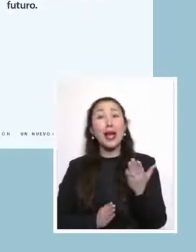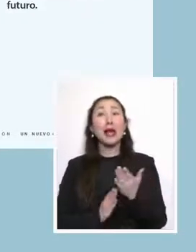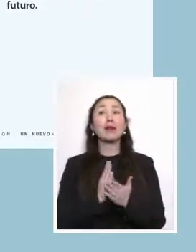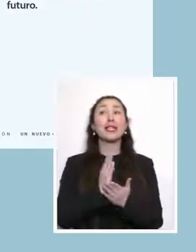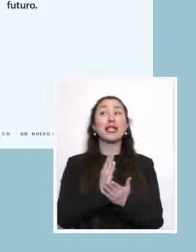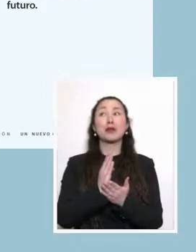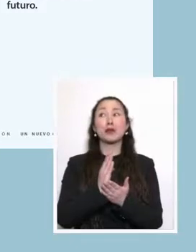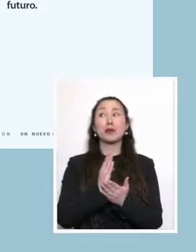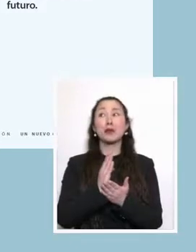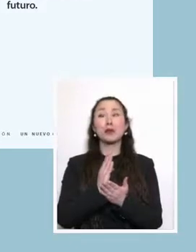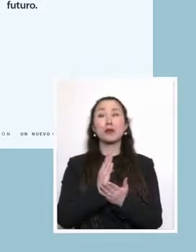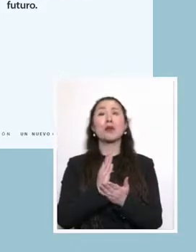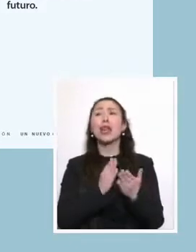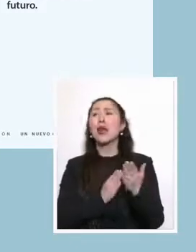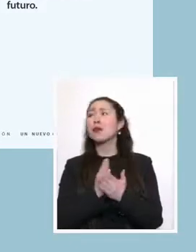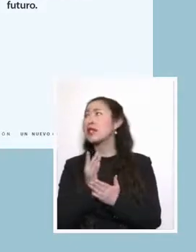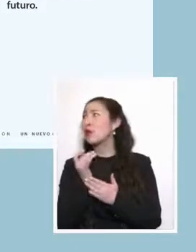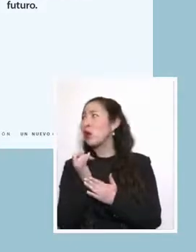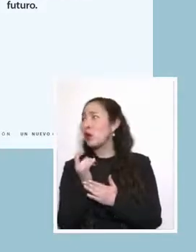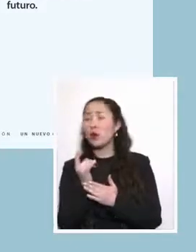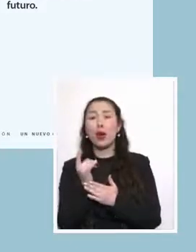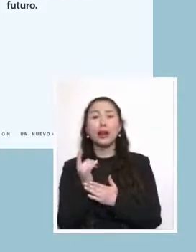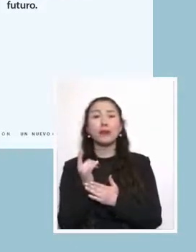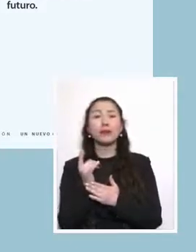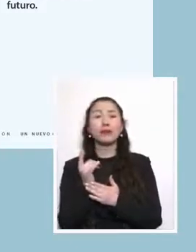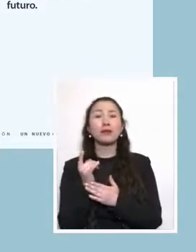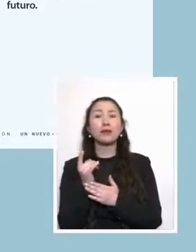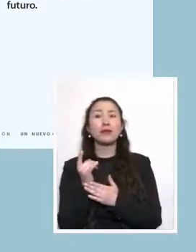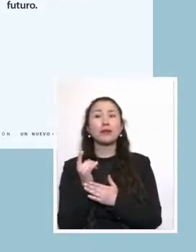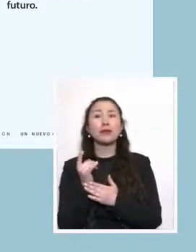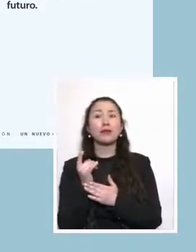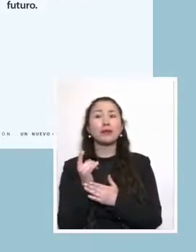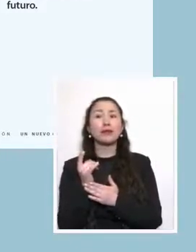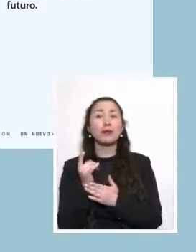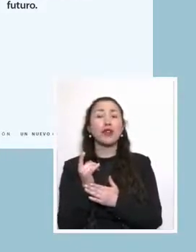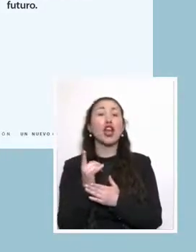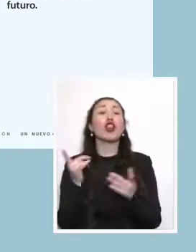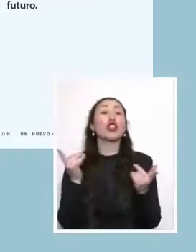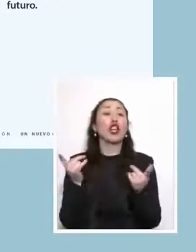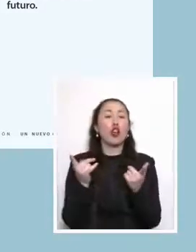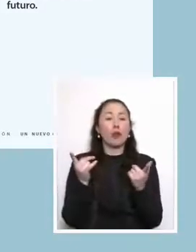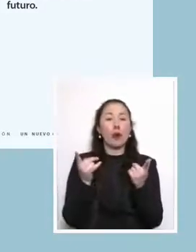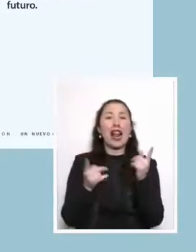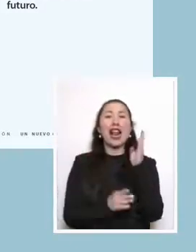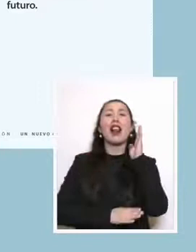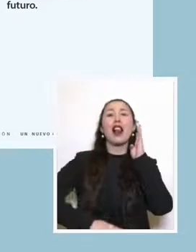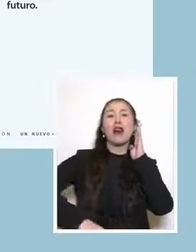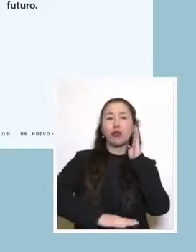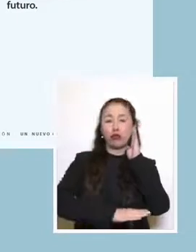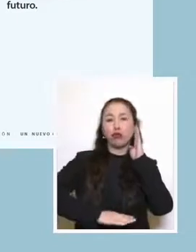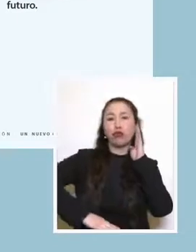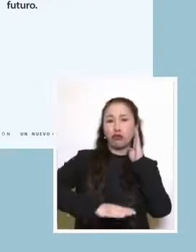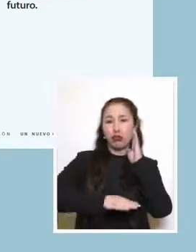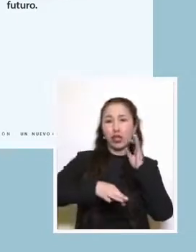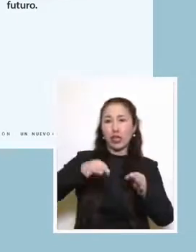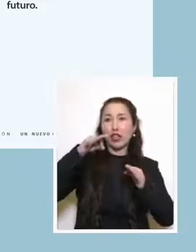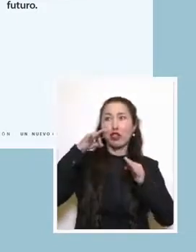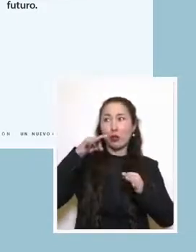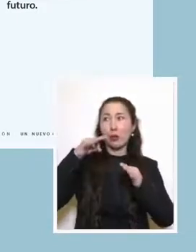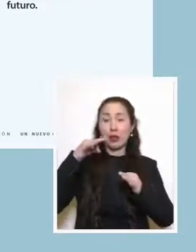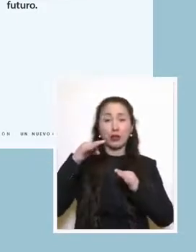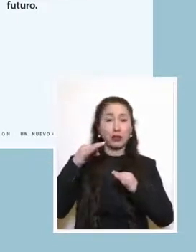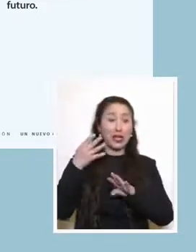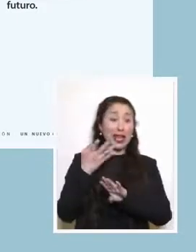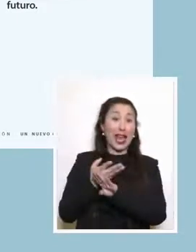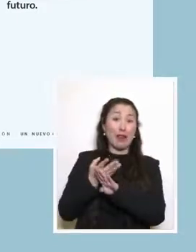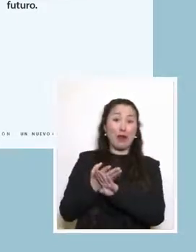comencemos con el racionamiento del informe, ¿no? La justificación que yace detrás del